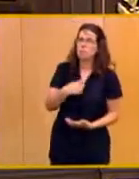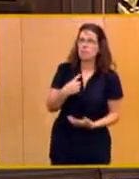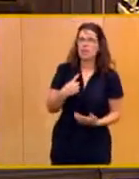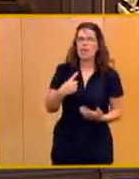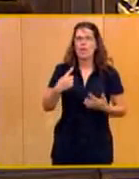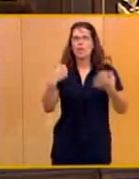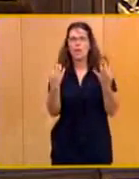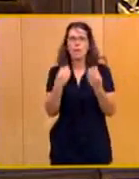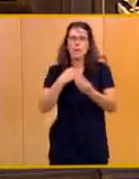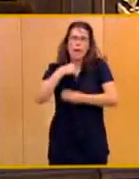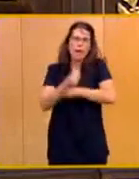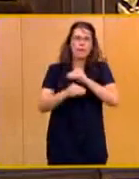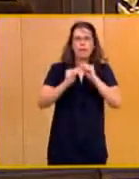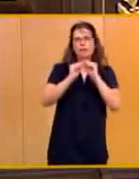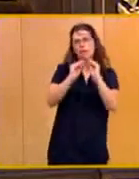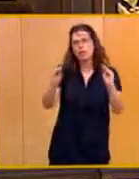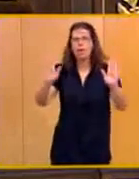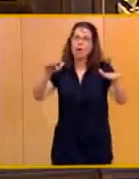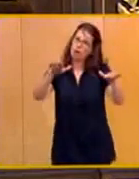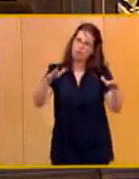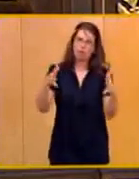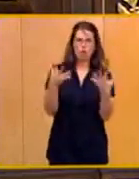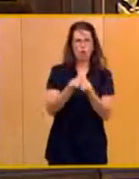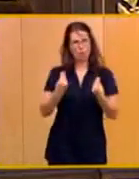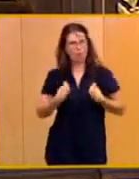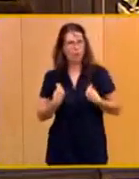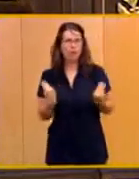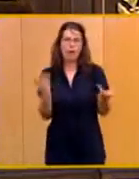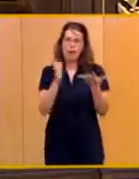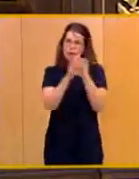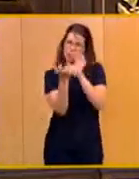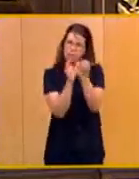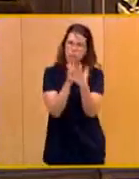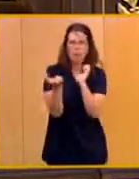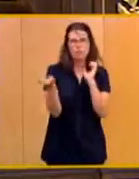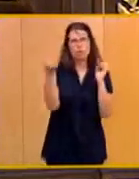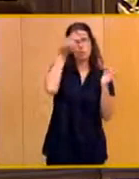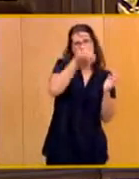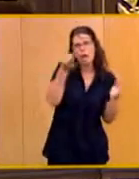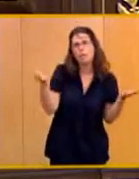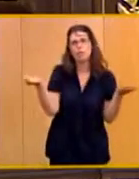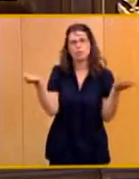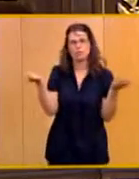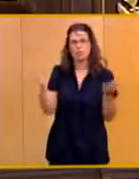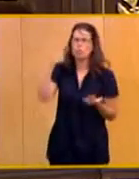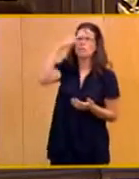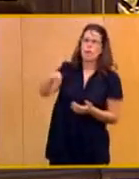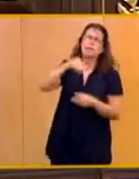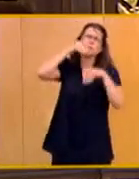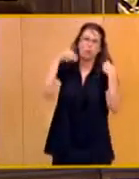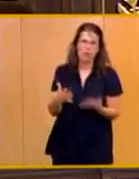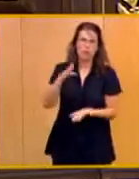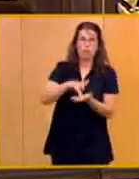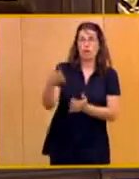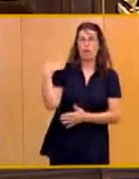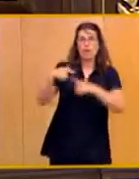la convivencia, al entendimiento entre los pueblos. Usted sabía muy bien, cuando organizó la campaña que